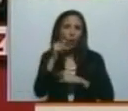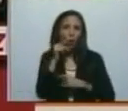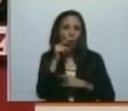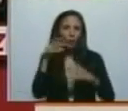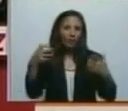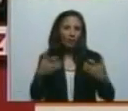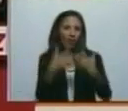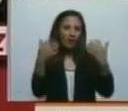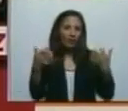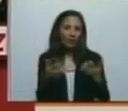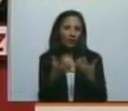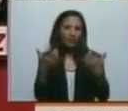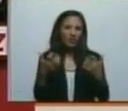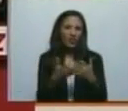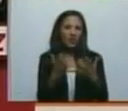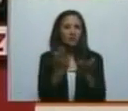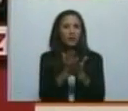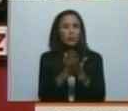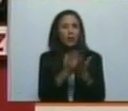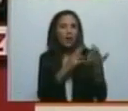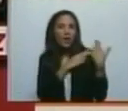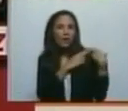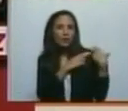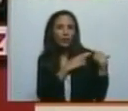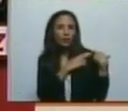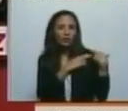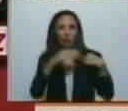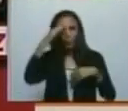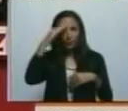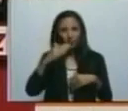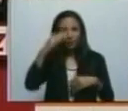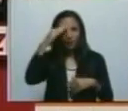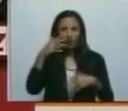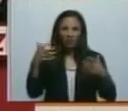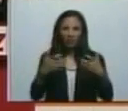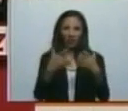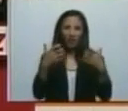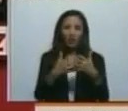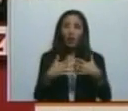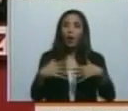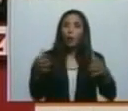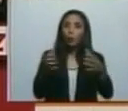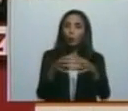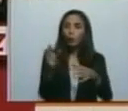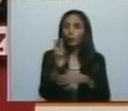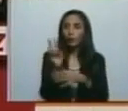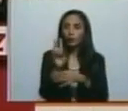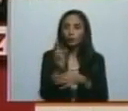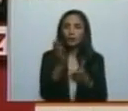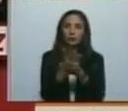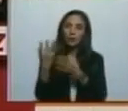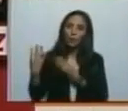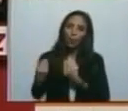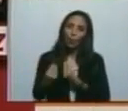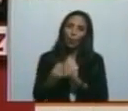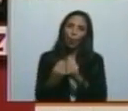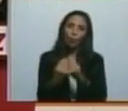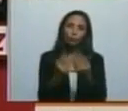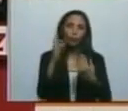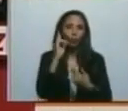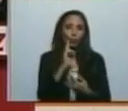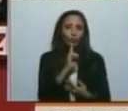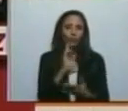¿Quién pudo con Páez aquí? Y de aquí nos salieron un grupo de venezolanos y acompañaron a Bolívar, que jamás habían visto sentido